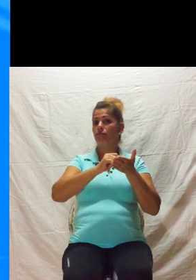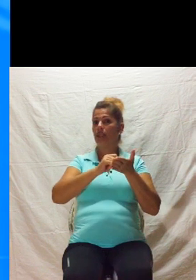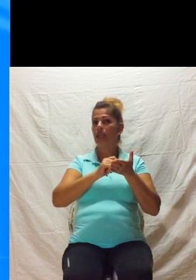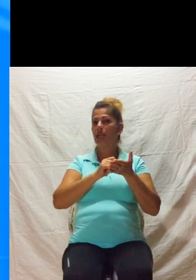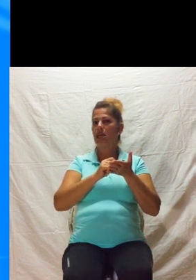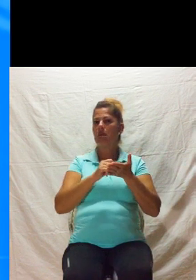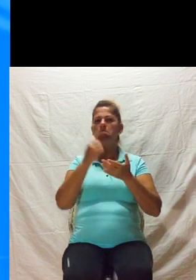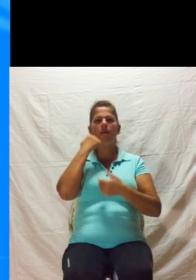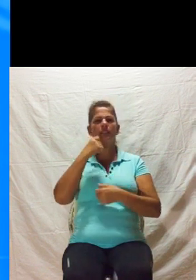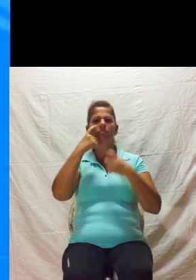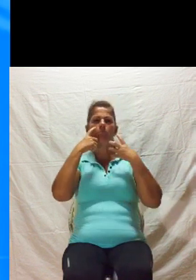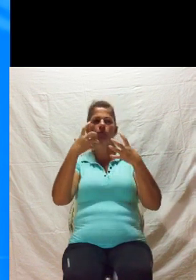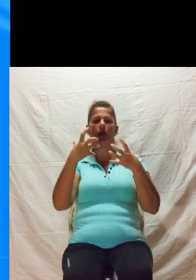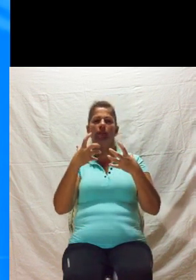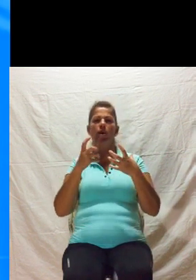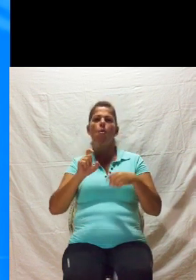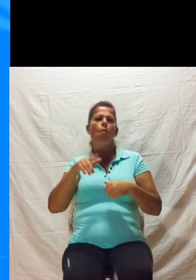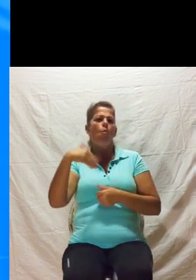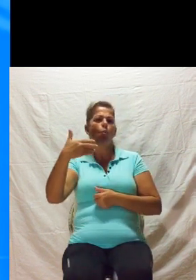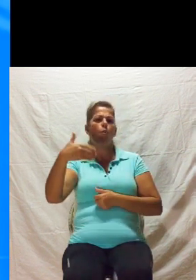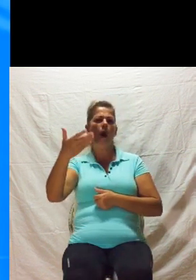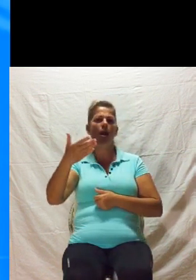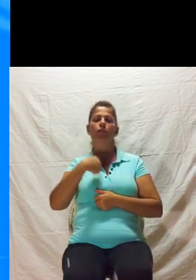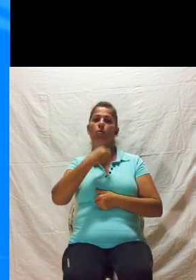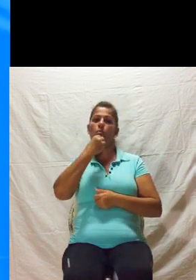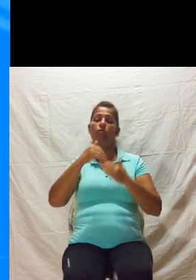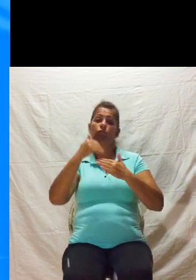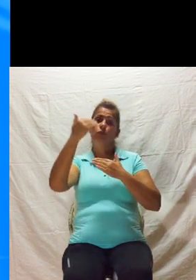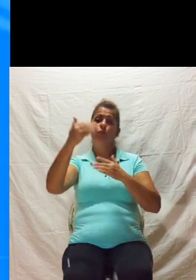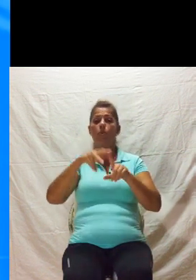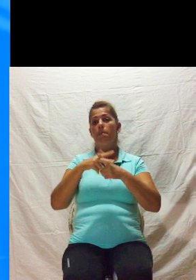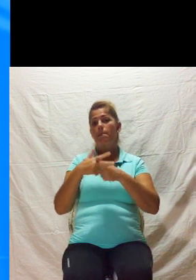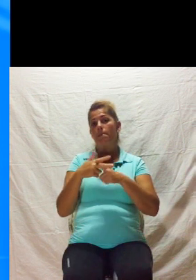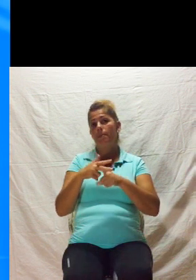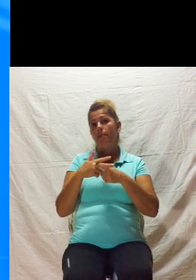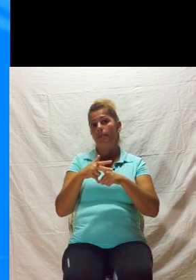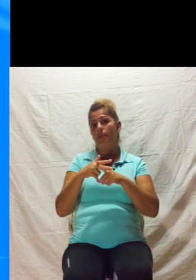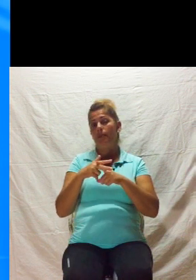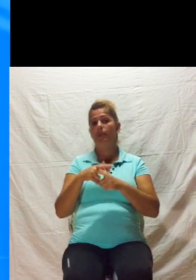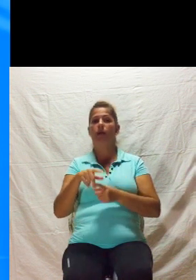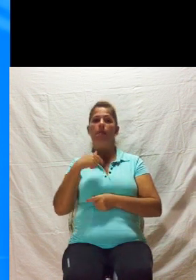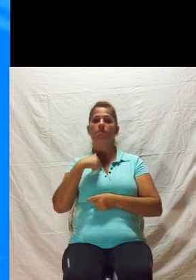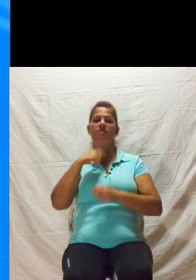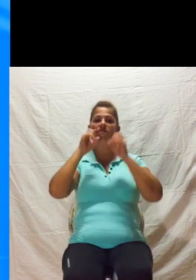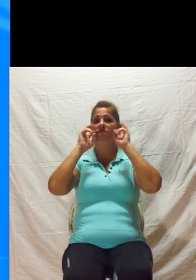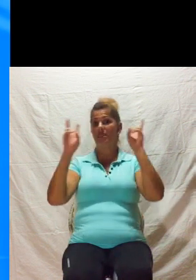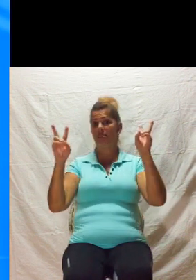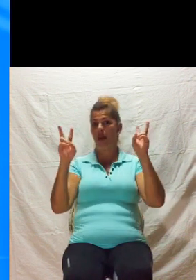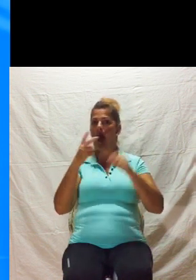diario de aquello que me parece importante para mejorar mi vida atenta.